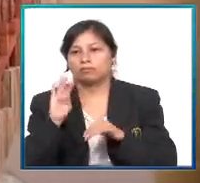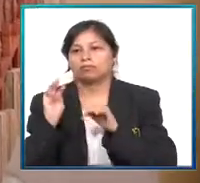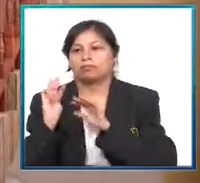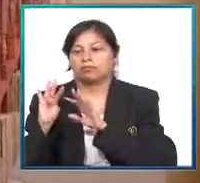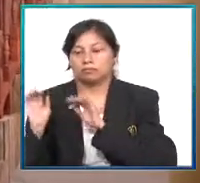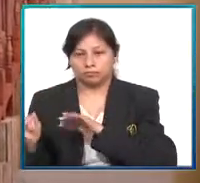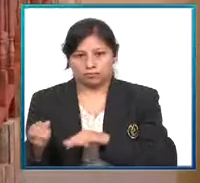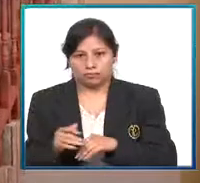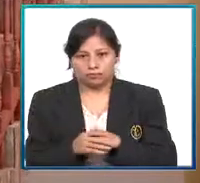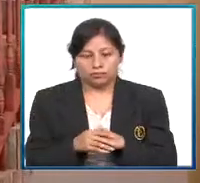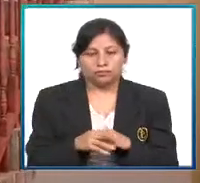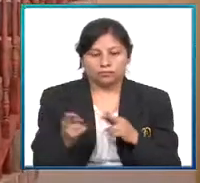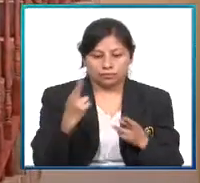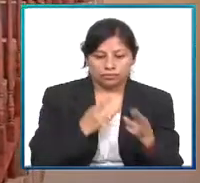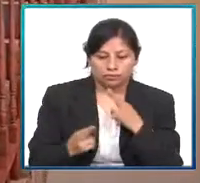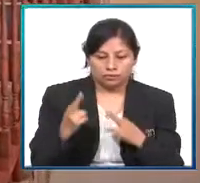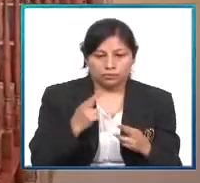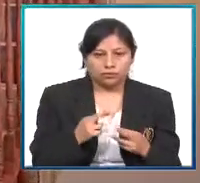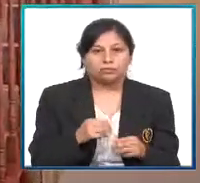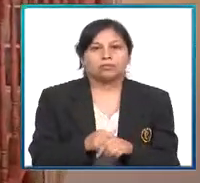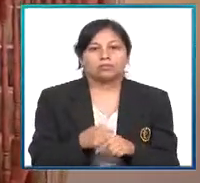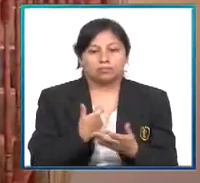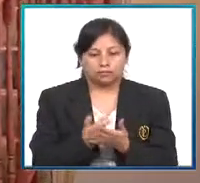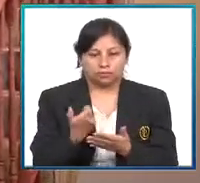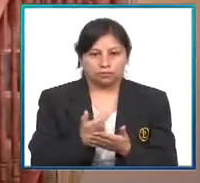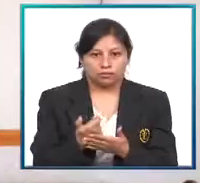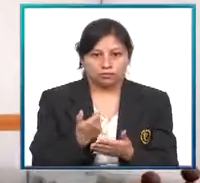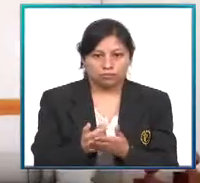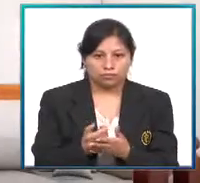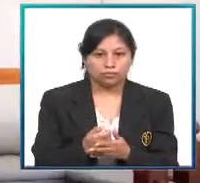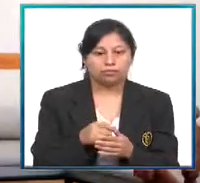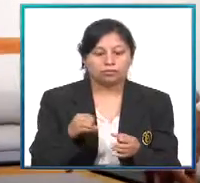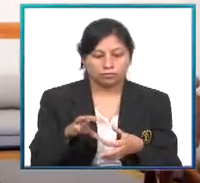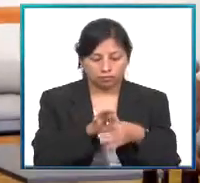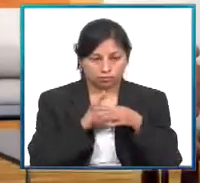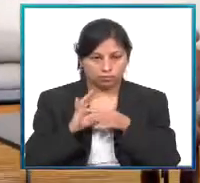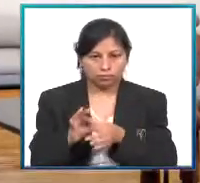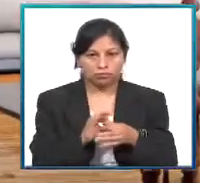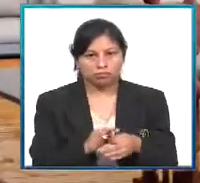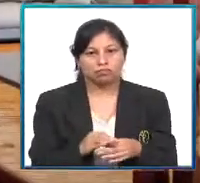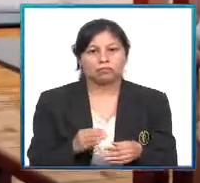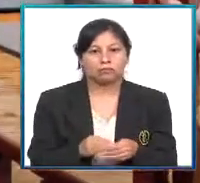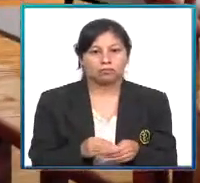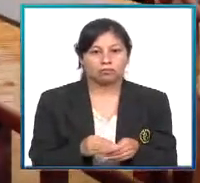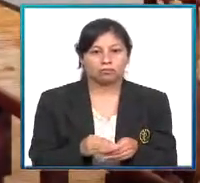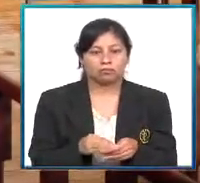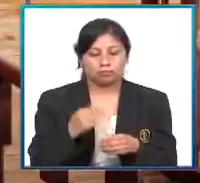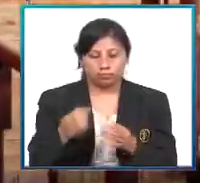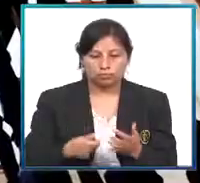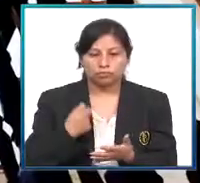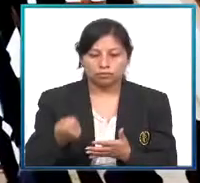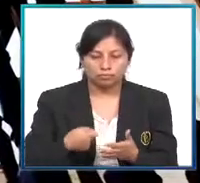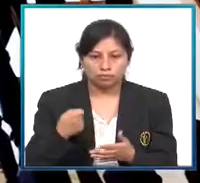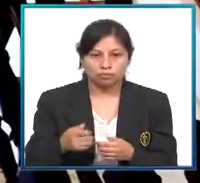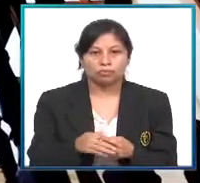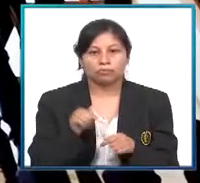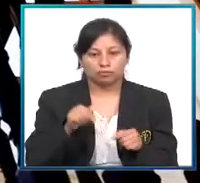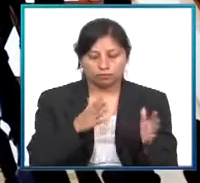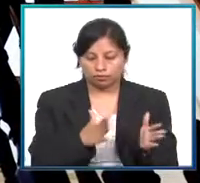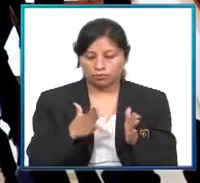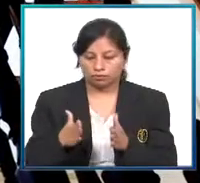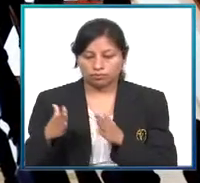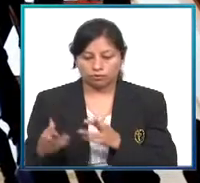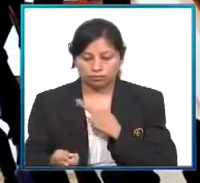10.518.944 quetzales, recursos contemplados en el presupuesto del organismo legislativo mediante el Plan Anual de Compras. Este proceso